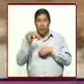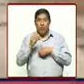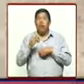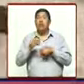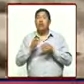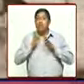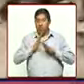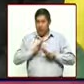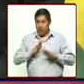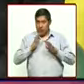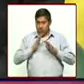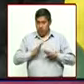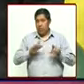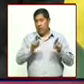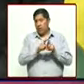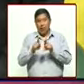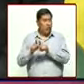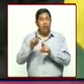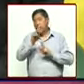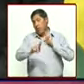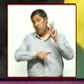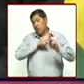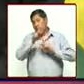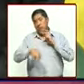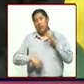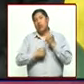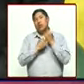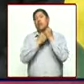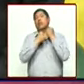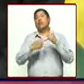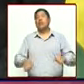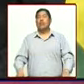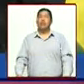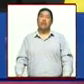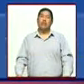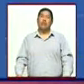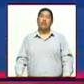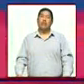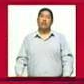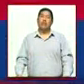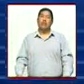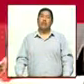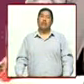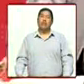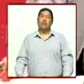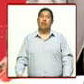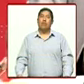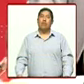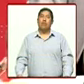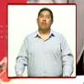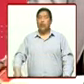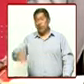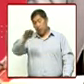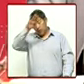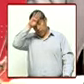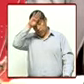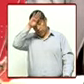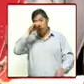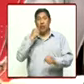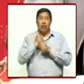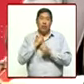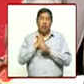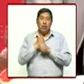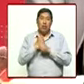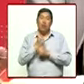la serenidad también de que la población nos va a apoyar en estas medidas. Y en el Beni también persisten los trabajos